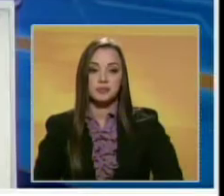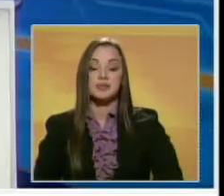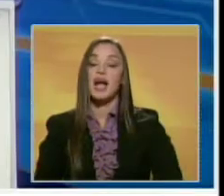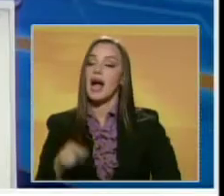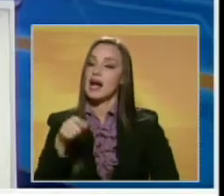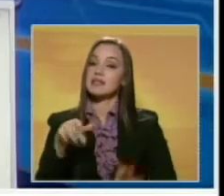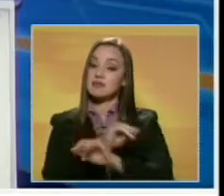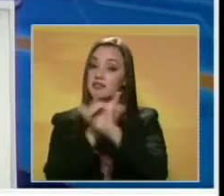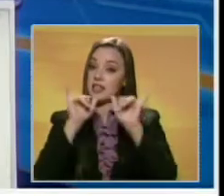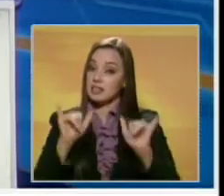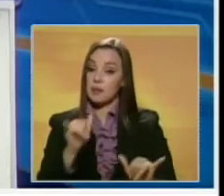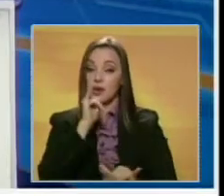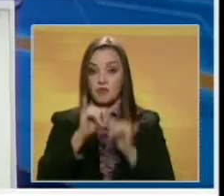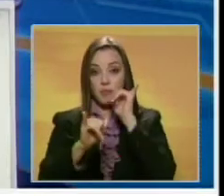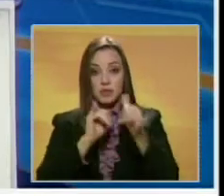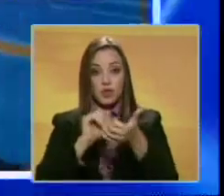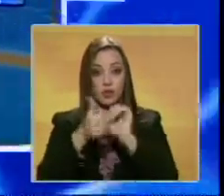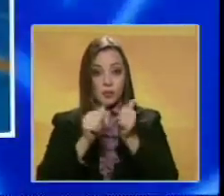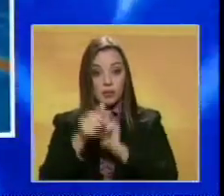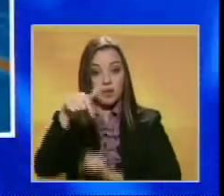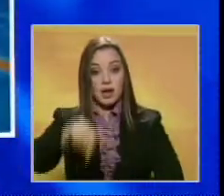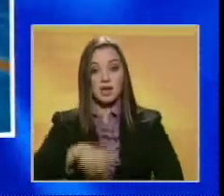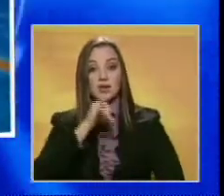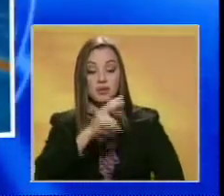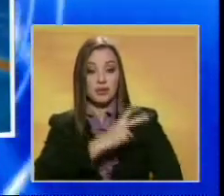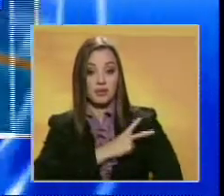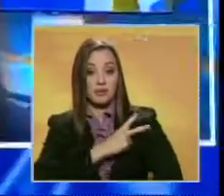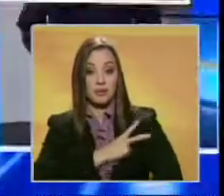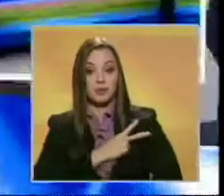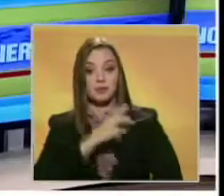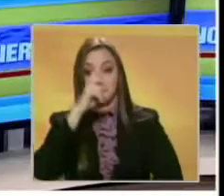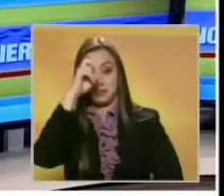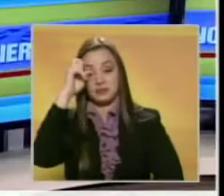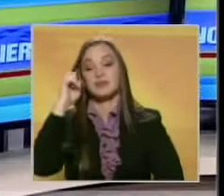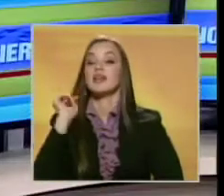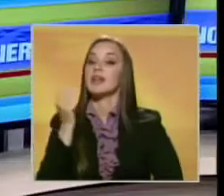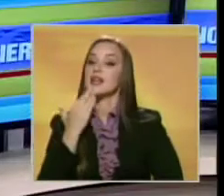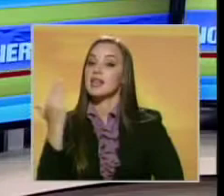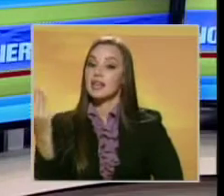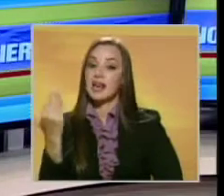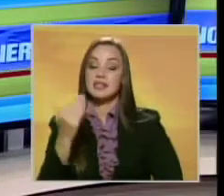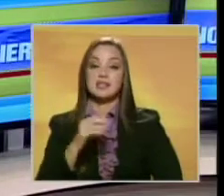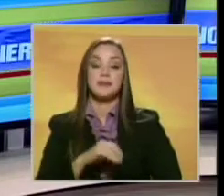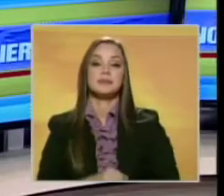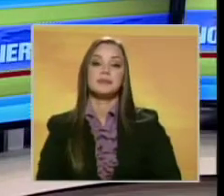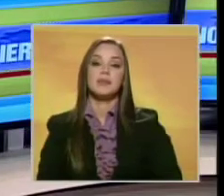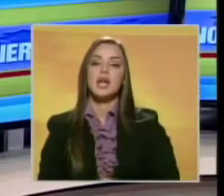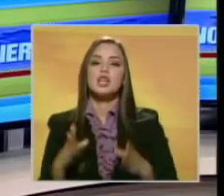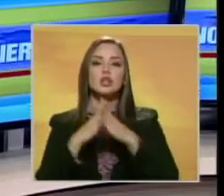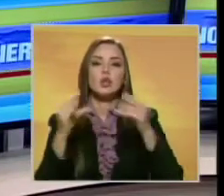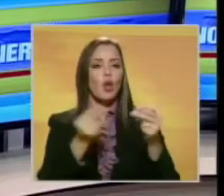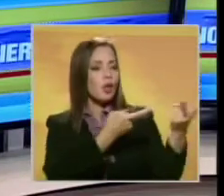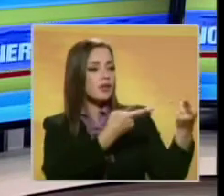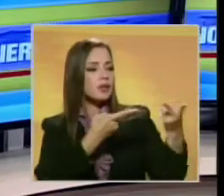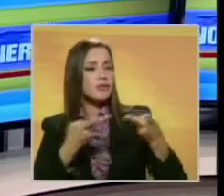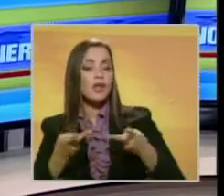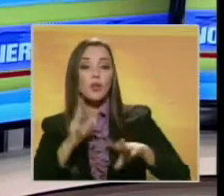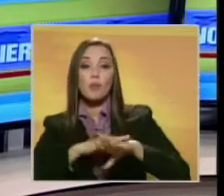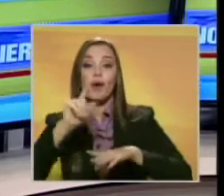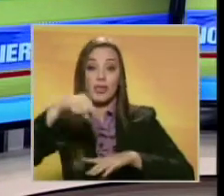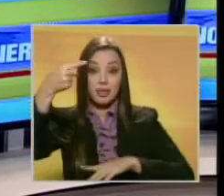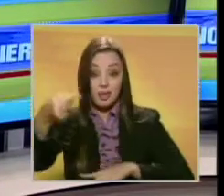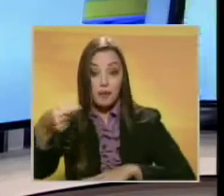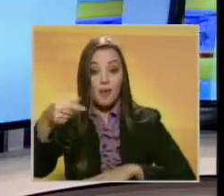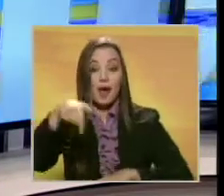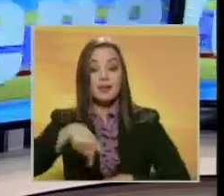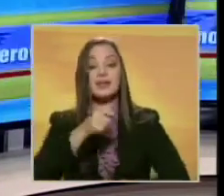Bien, y así finalizamos la información deportiva del Noticiero Venevisión. Muchísimas gracias, Jesús. Amigos, todos desde ya invitados porque en la próxima